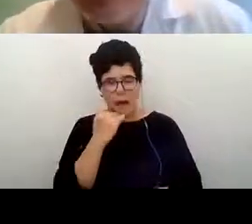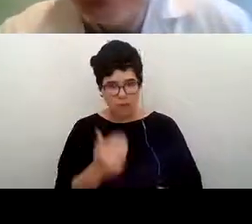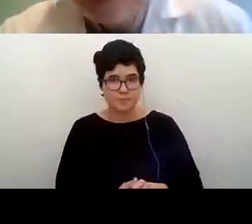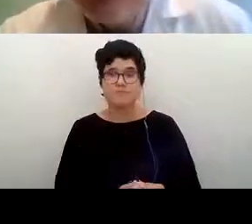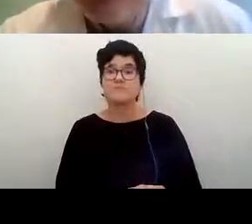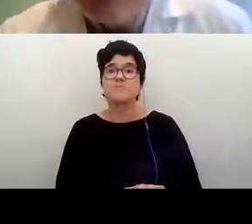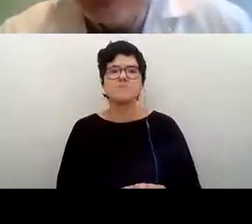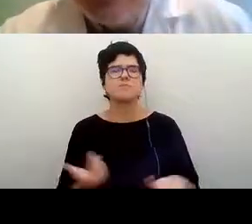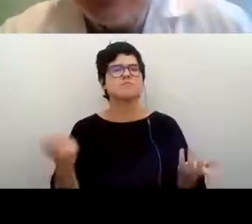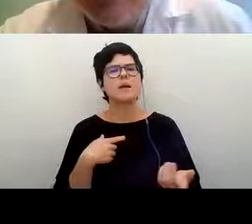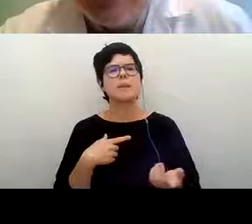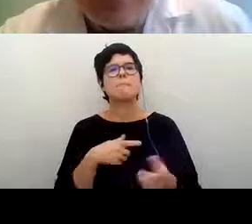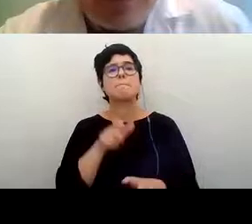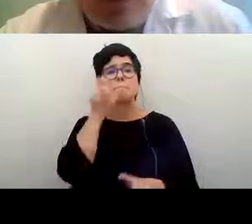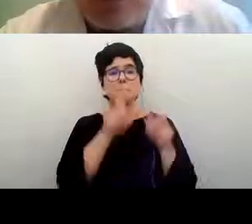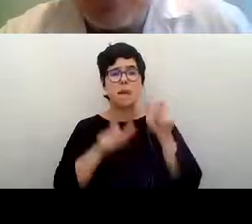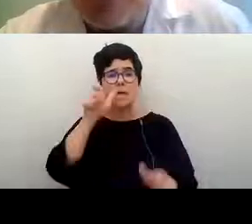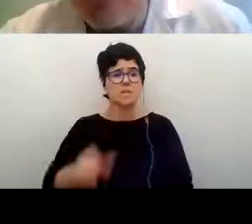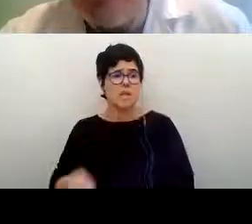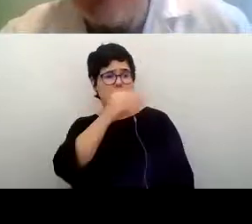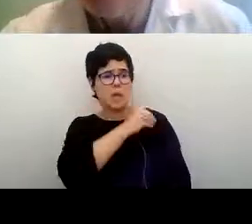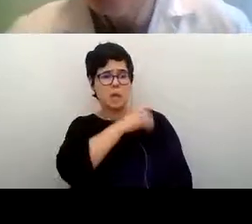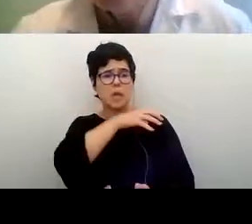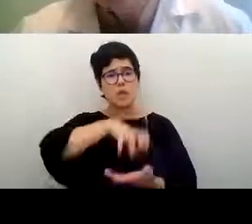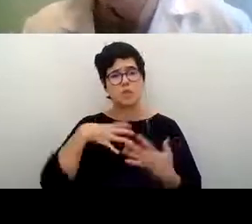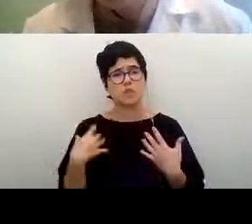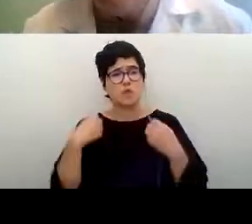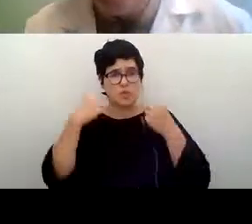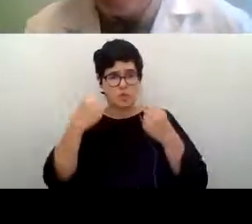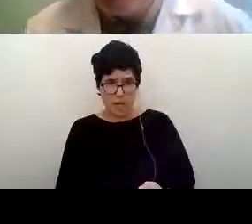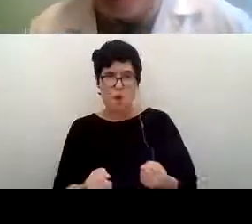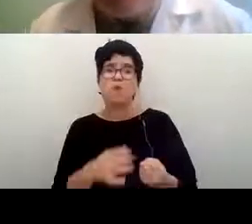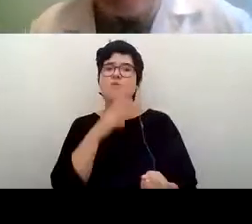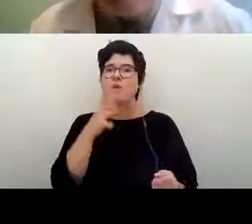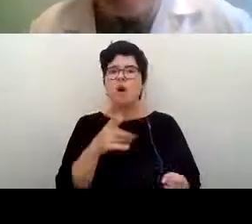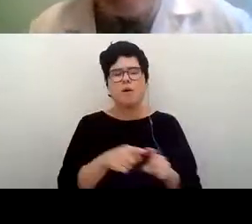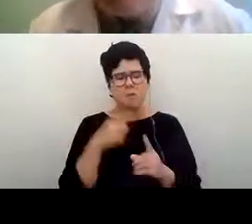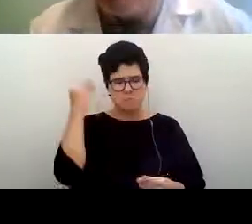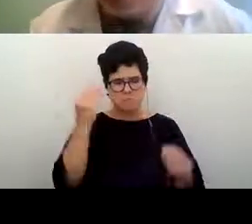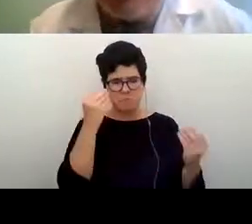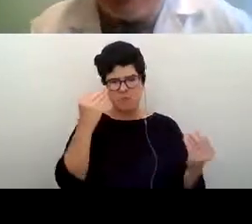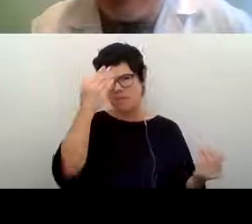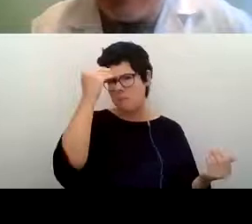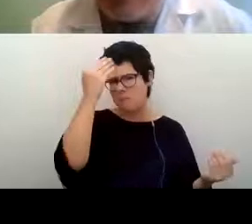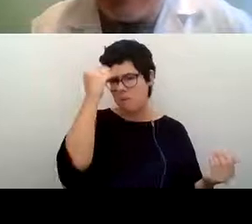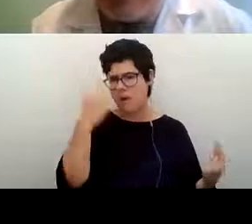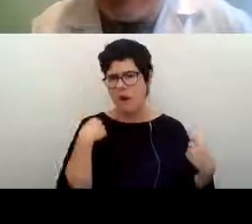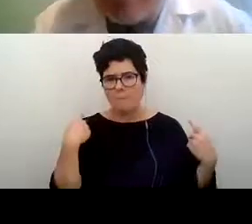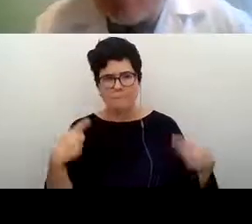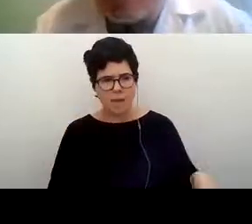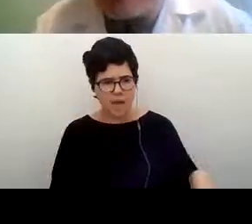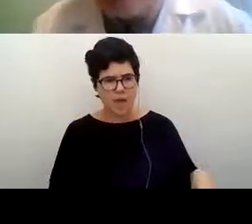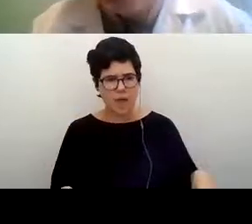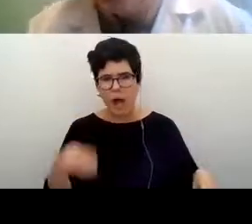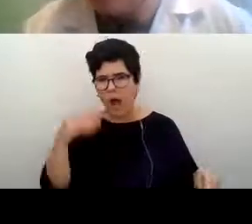consulta en los centros de salud por pérdida de memoria, que cuando analizas mínimamente te das cuenta que en realidad